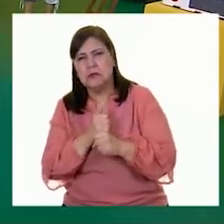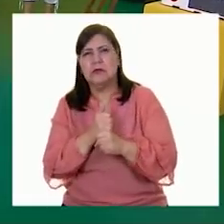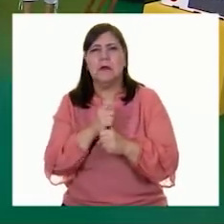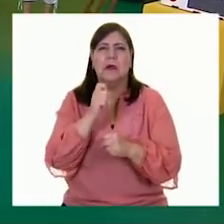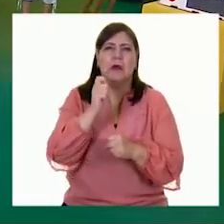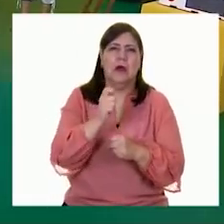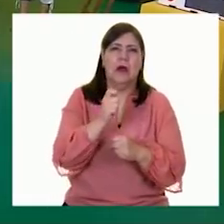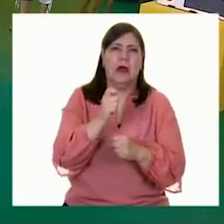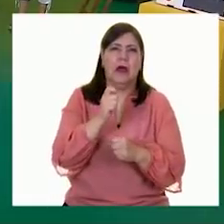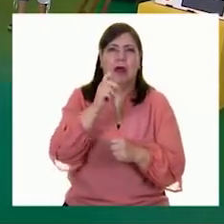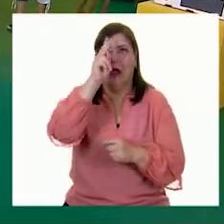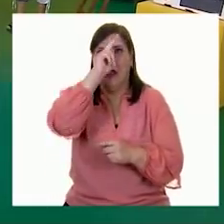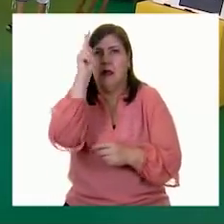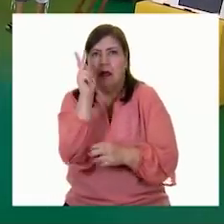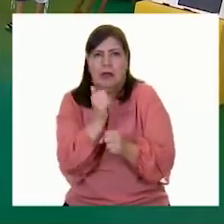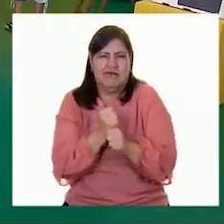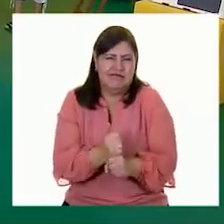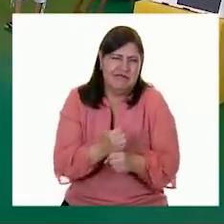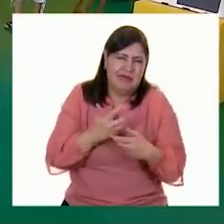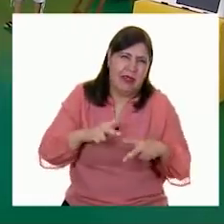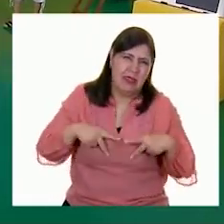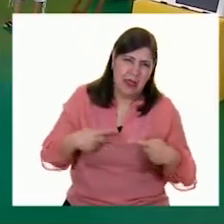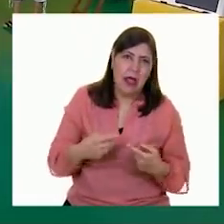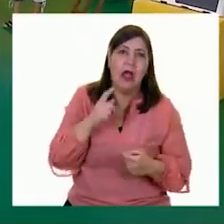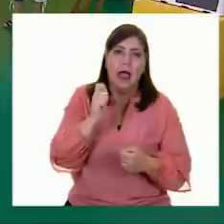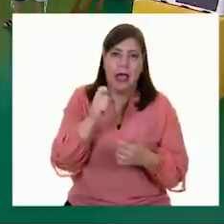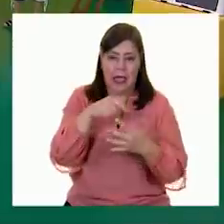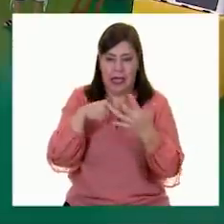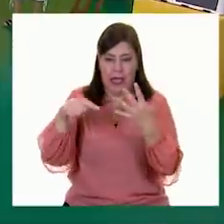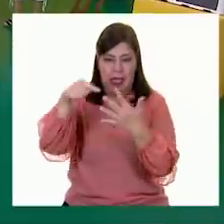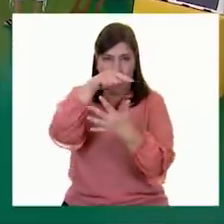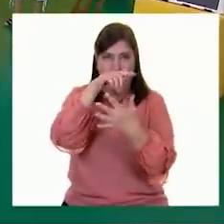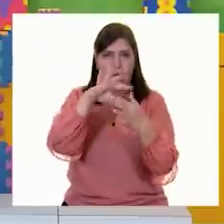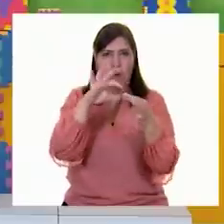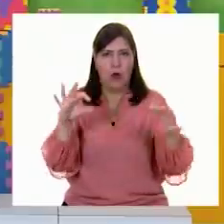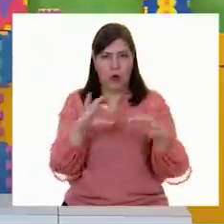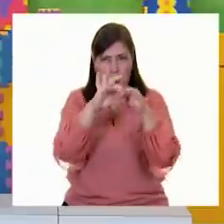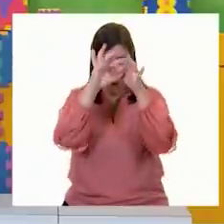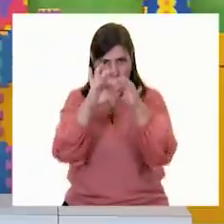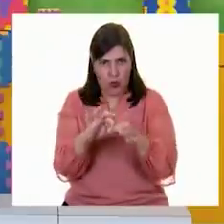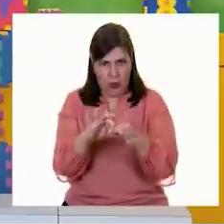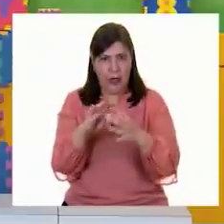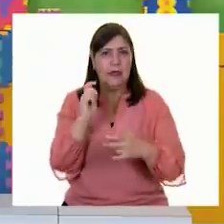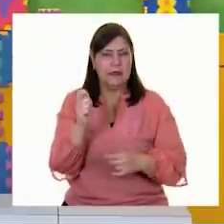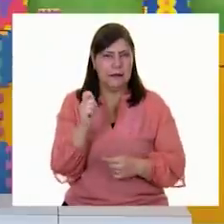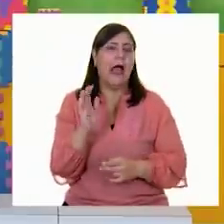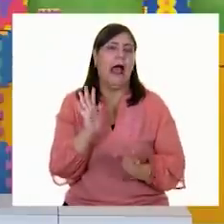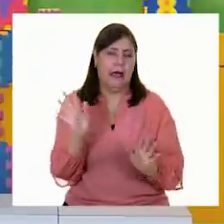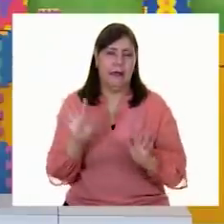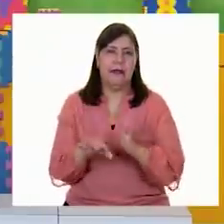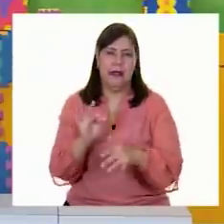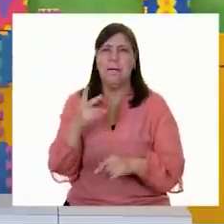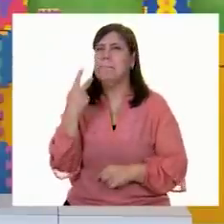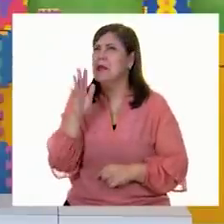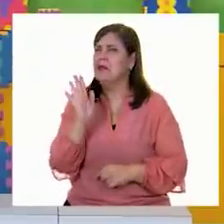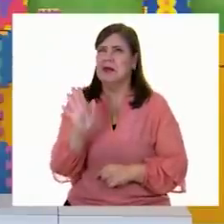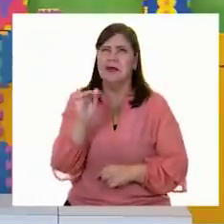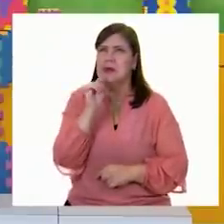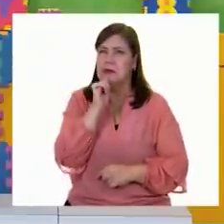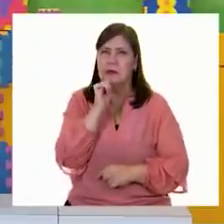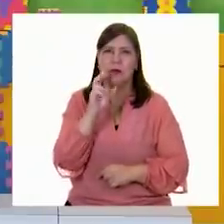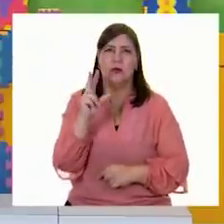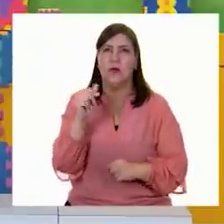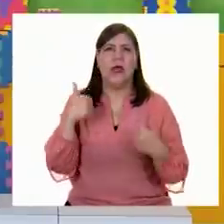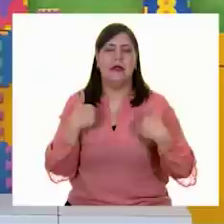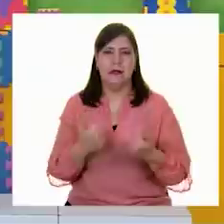de la estrella, como si estuvieran relacionados, ¿cierto? Sí. Ahora, lo que no entiendo es que se manifiesta